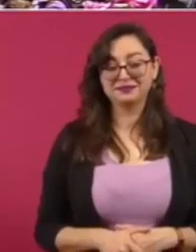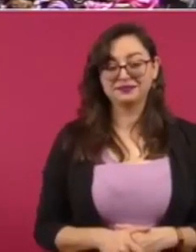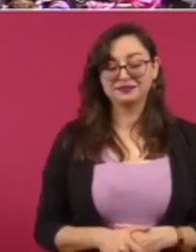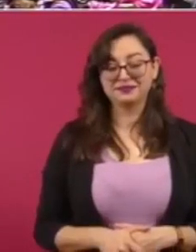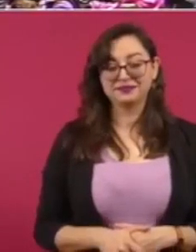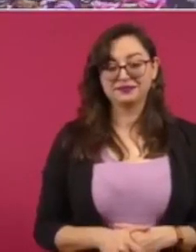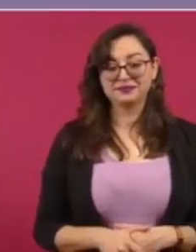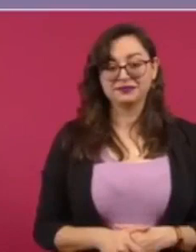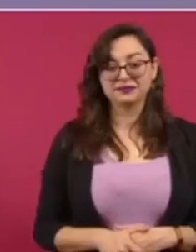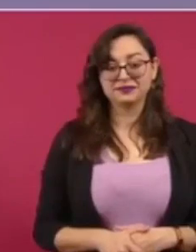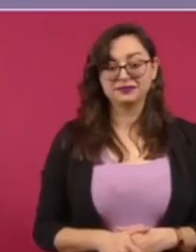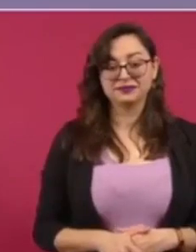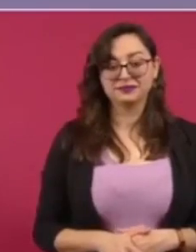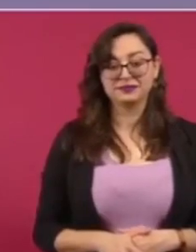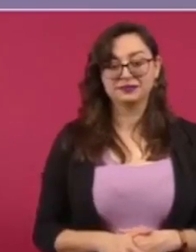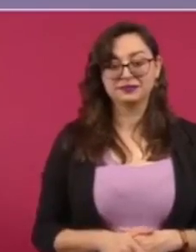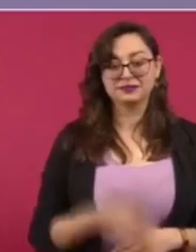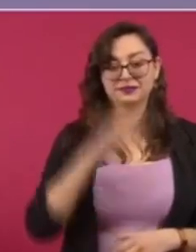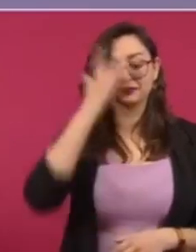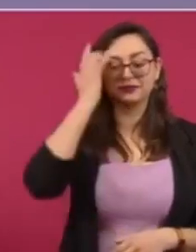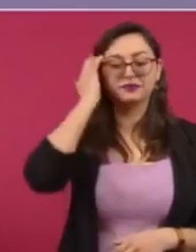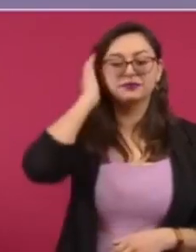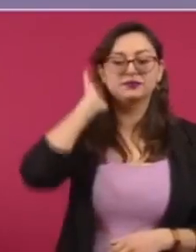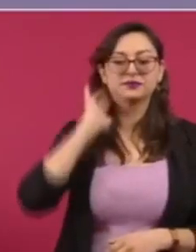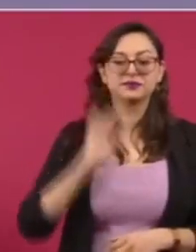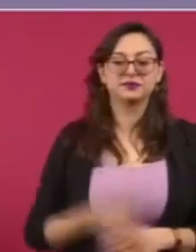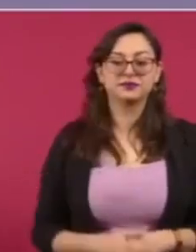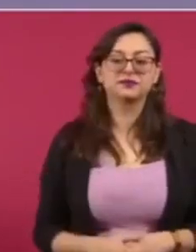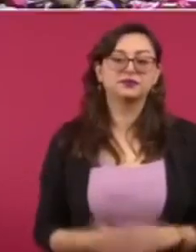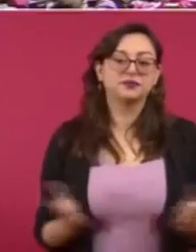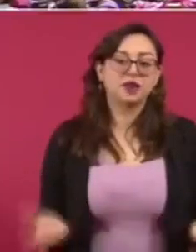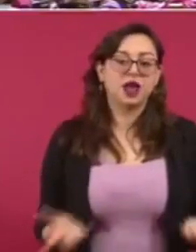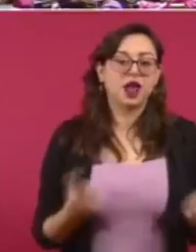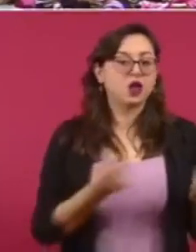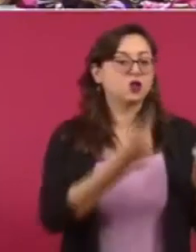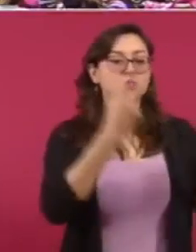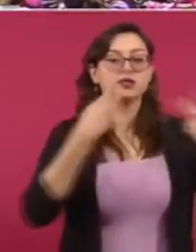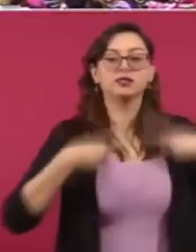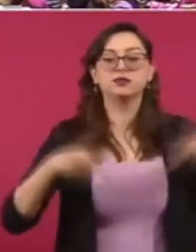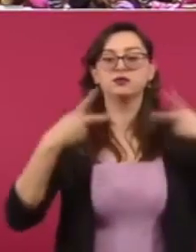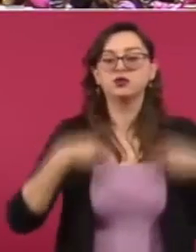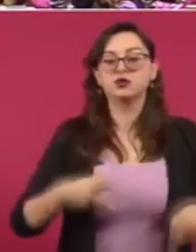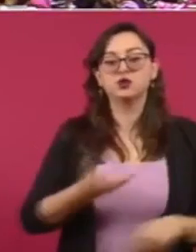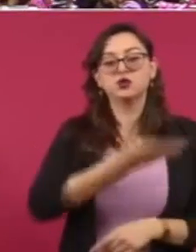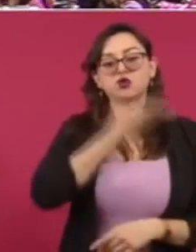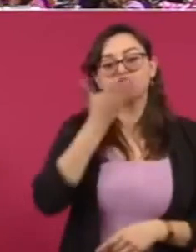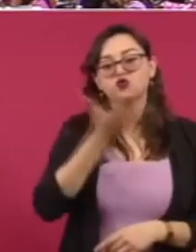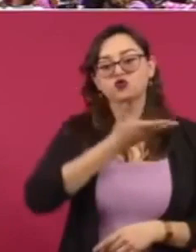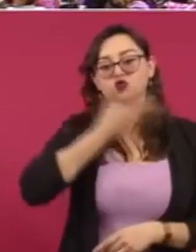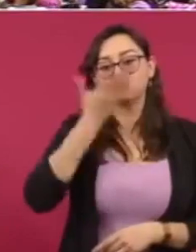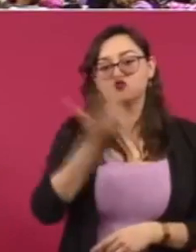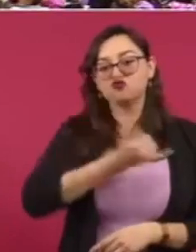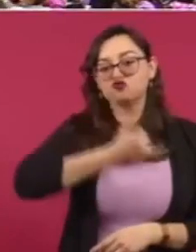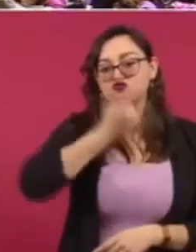Porque estaban mal acostumbrados y se metían hasta la cocina,